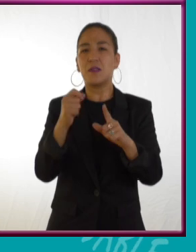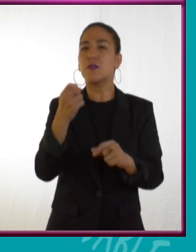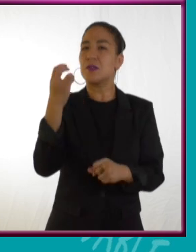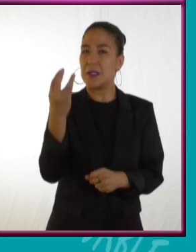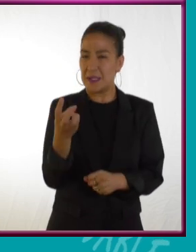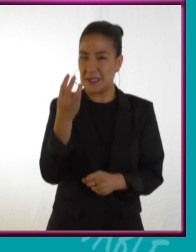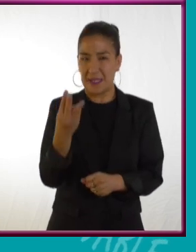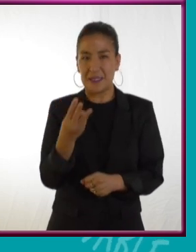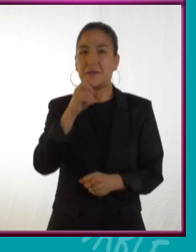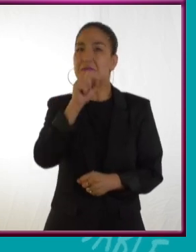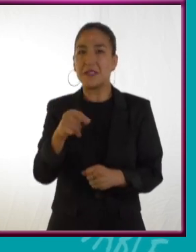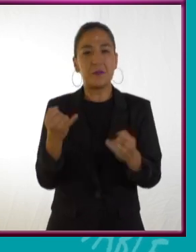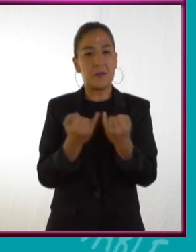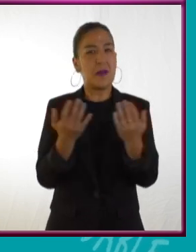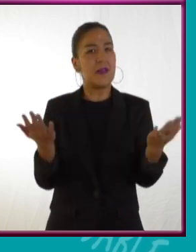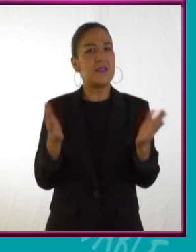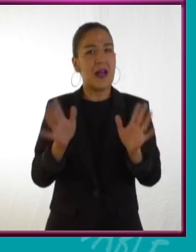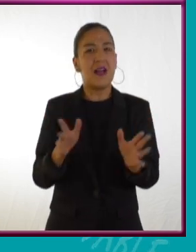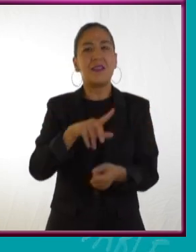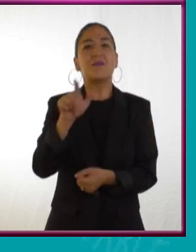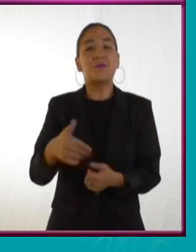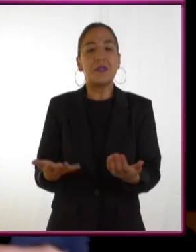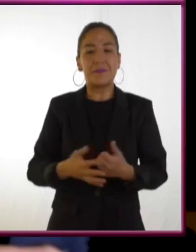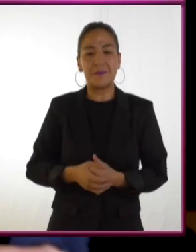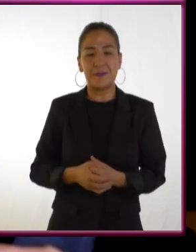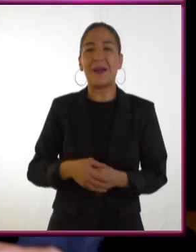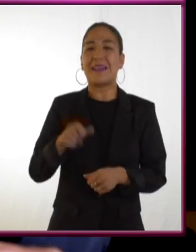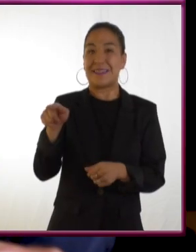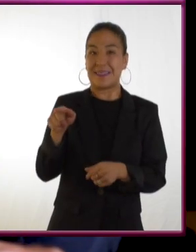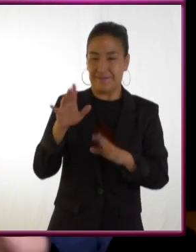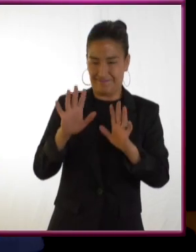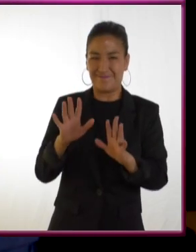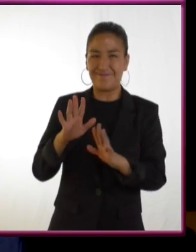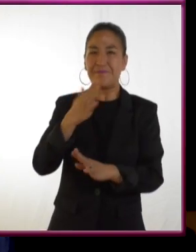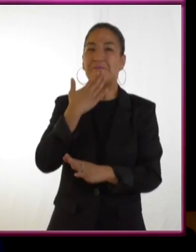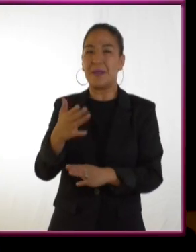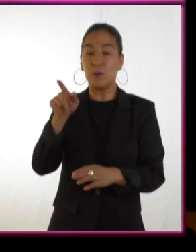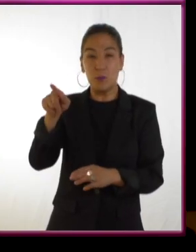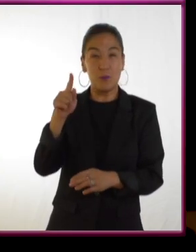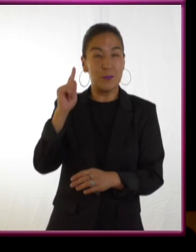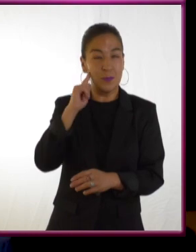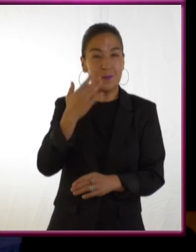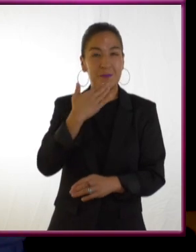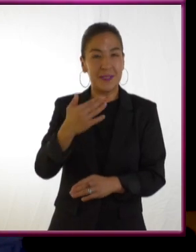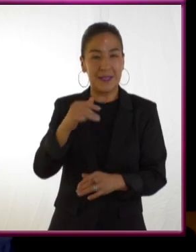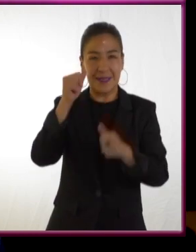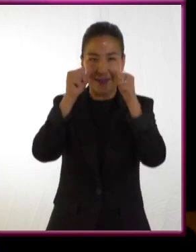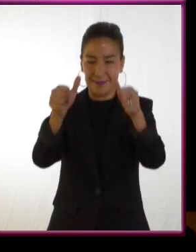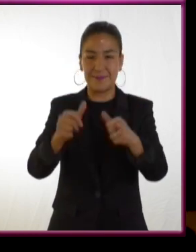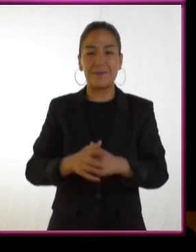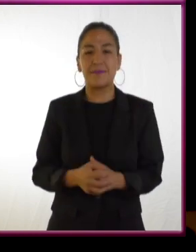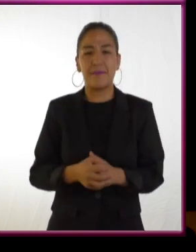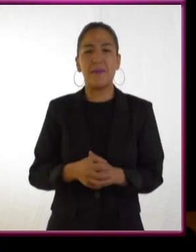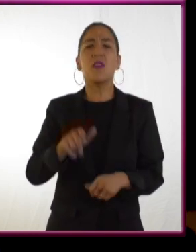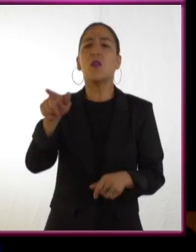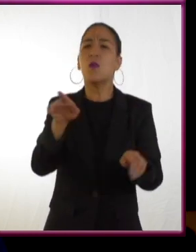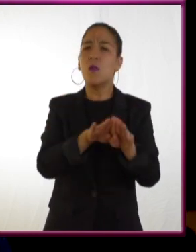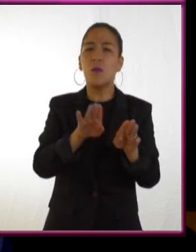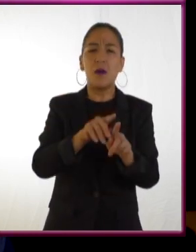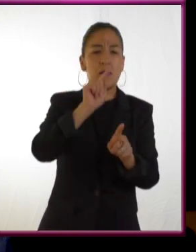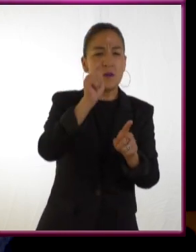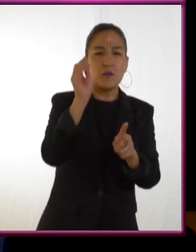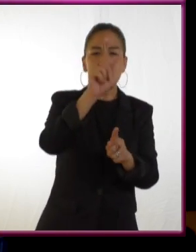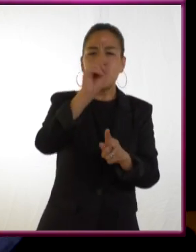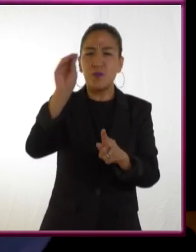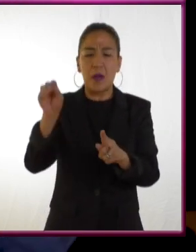Y a este llegan 3 y listo, ¿y ahora? Voy. Ahí viene lo bueno. A ver. Escucha con atención, ¿eh? Ok. Se puede hacer el recorrido